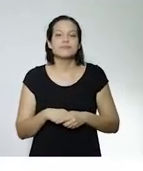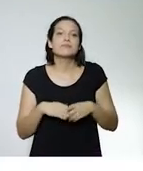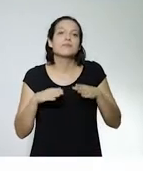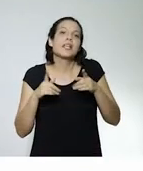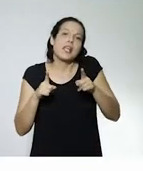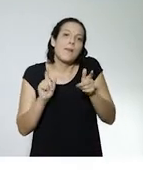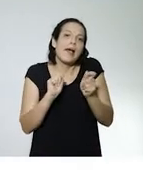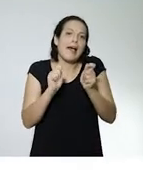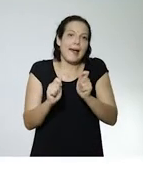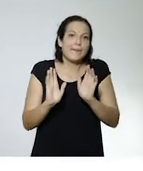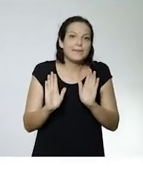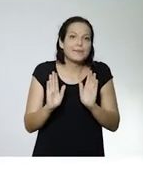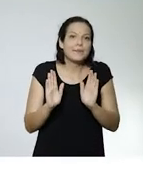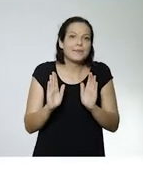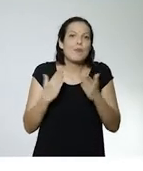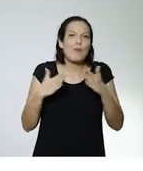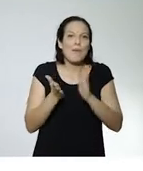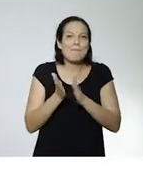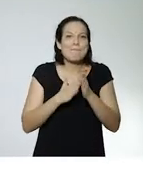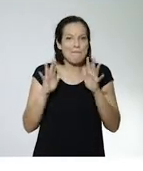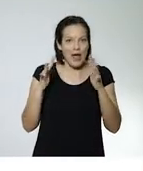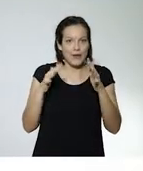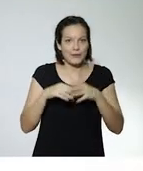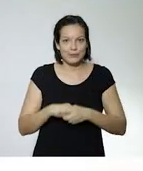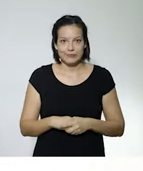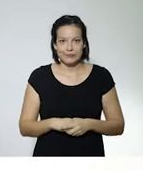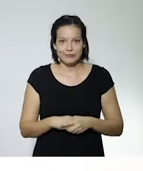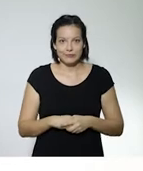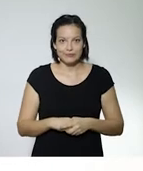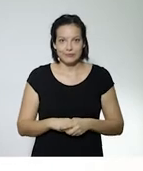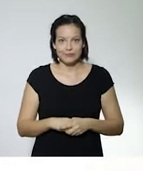otra variante, pueden realizarlo con las manos.